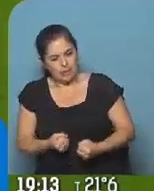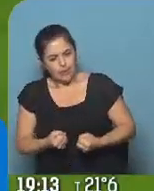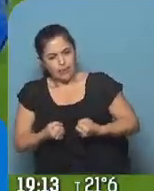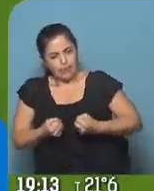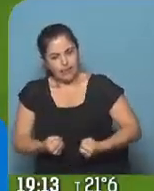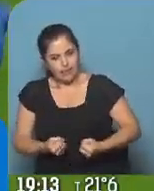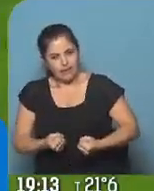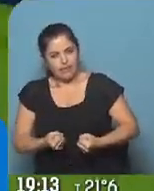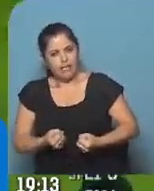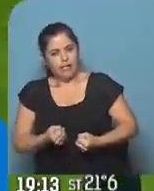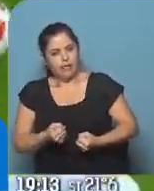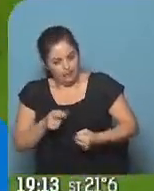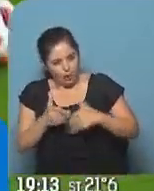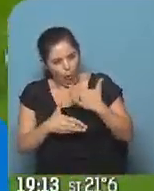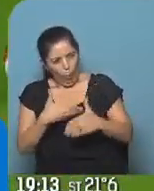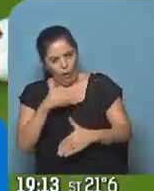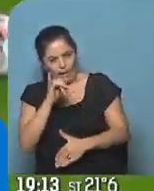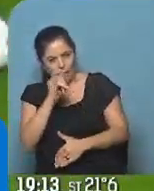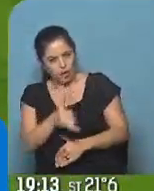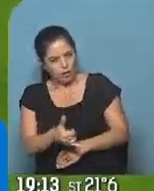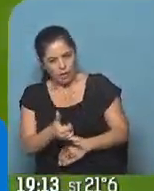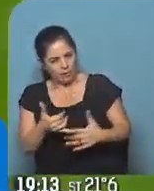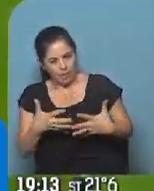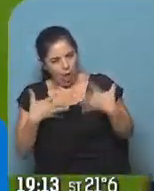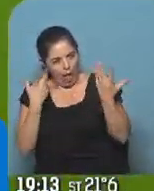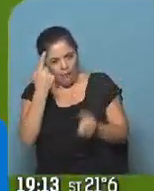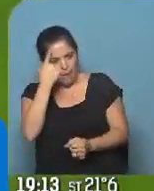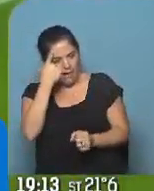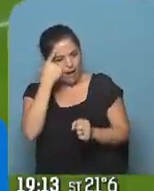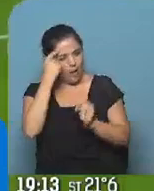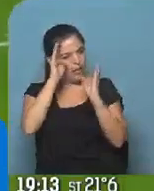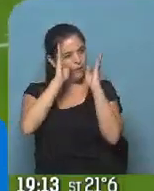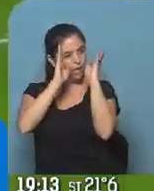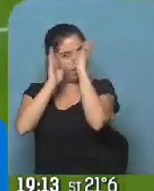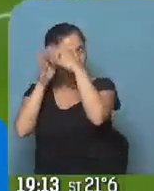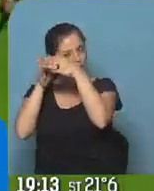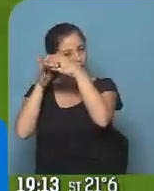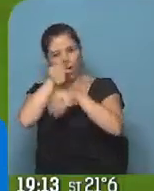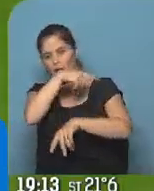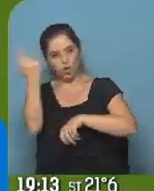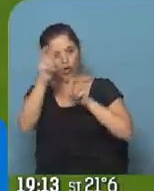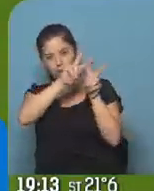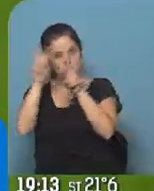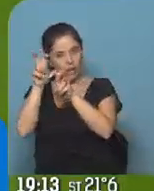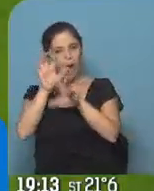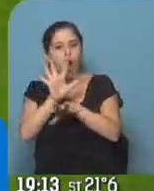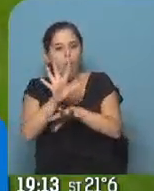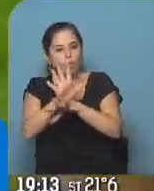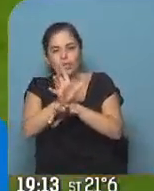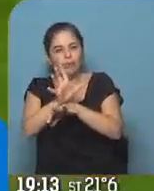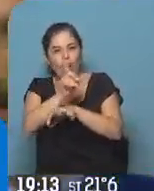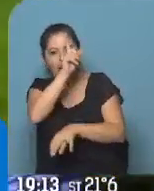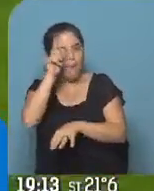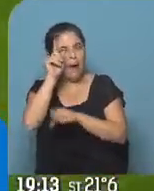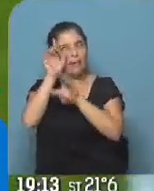en Emiratos, pero con el alma y el fuego sagrado en Madrid, como si estos días no le